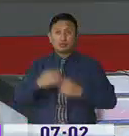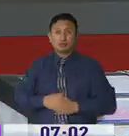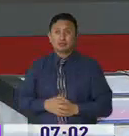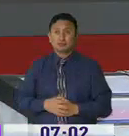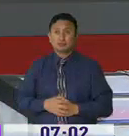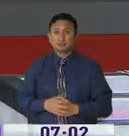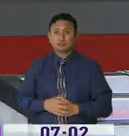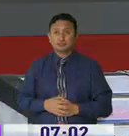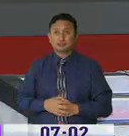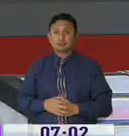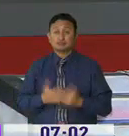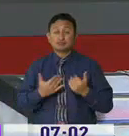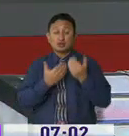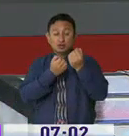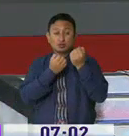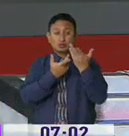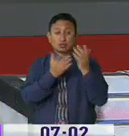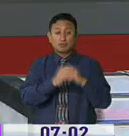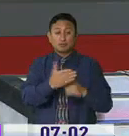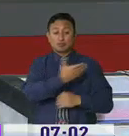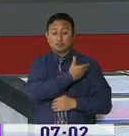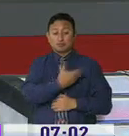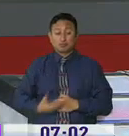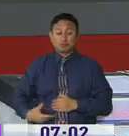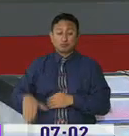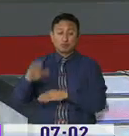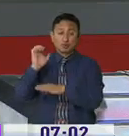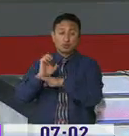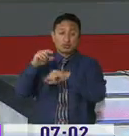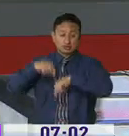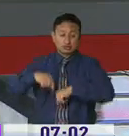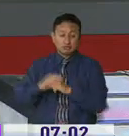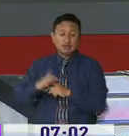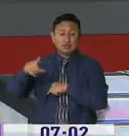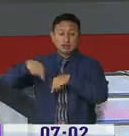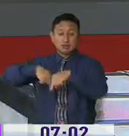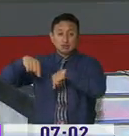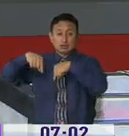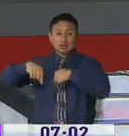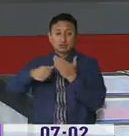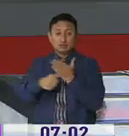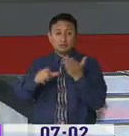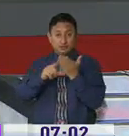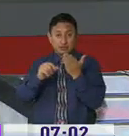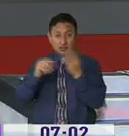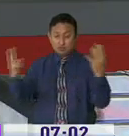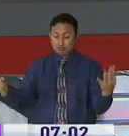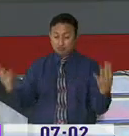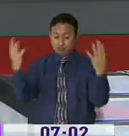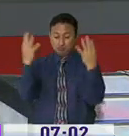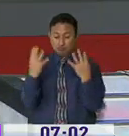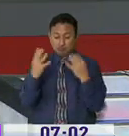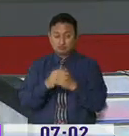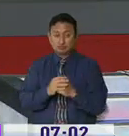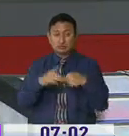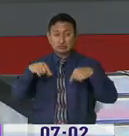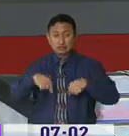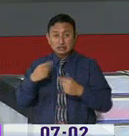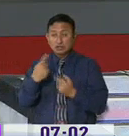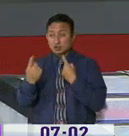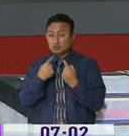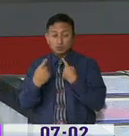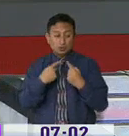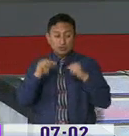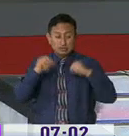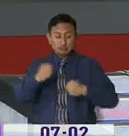presidente de la República se reunió con los transportistas y el ministro de Finanzas. La meta es avanzar en los diálogos para el subsidio focalizado y